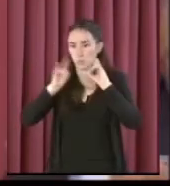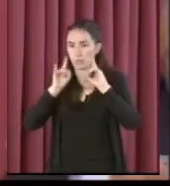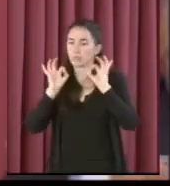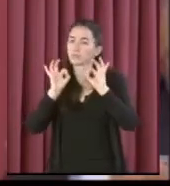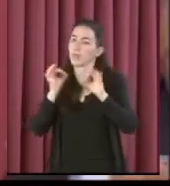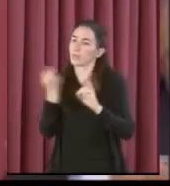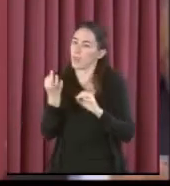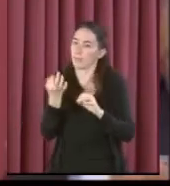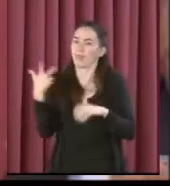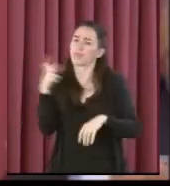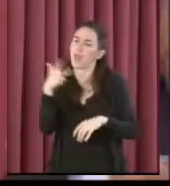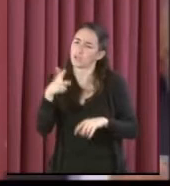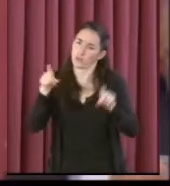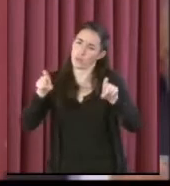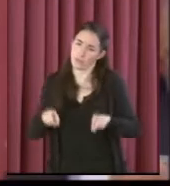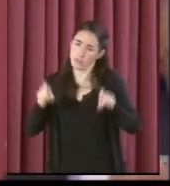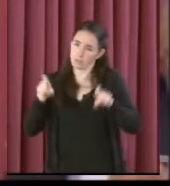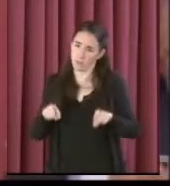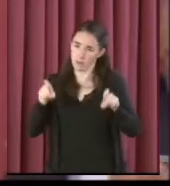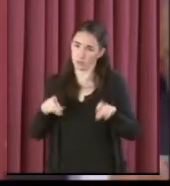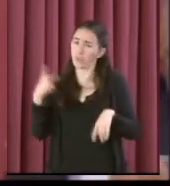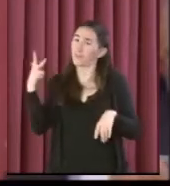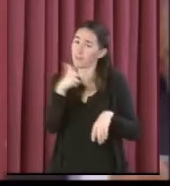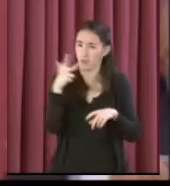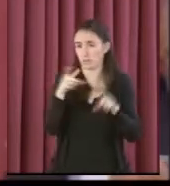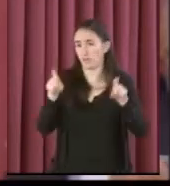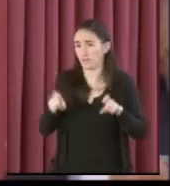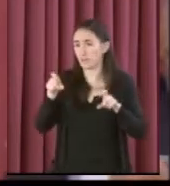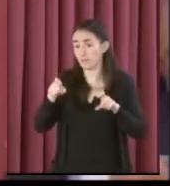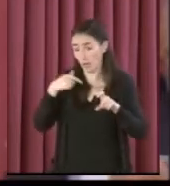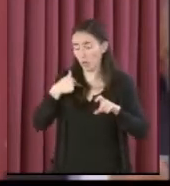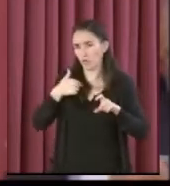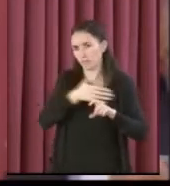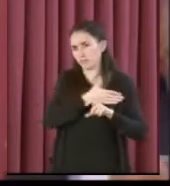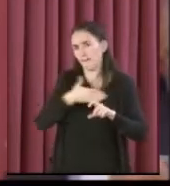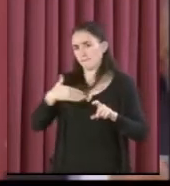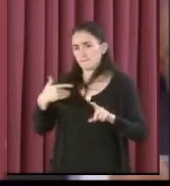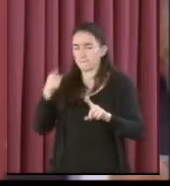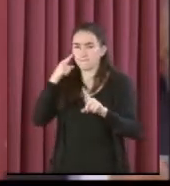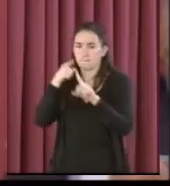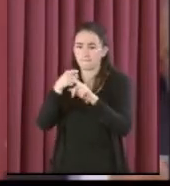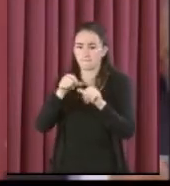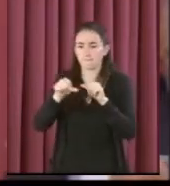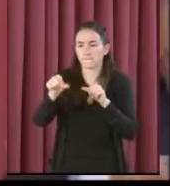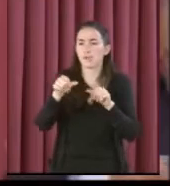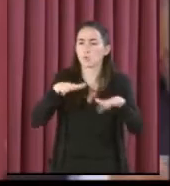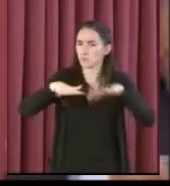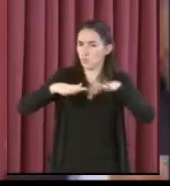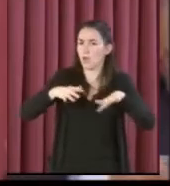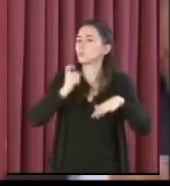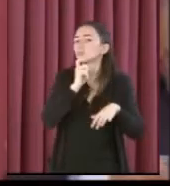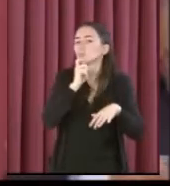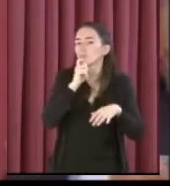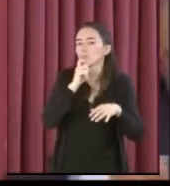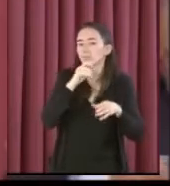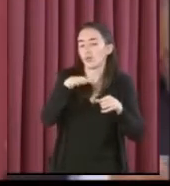derecho al descanso. Un derecho al descanso que también vamos a promover, como venimos haciendo, desde las áreas pacificadas